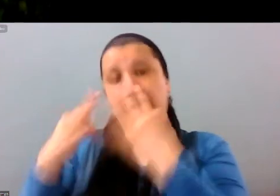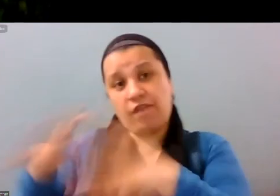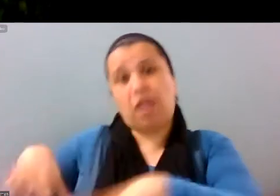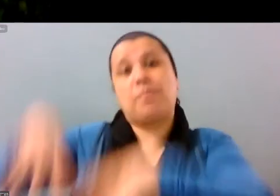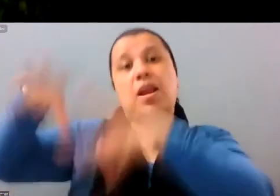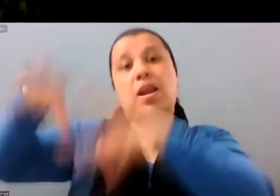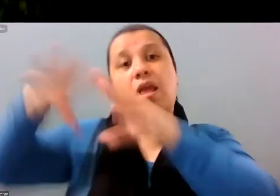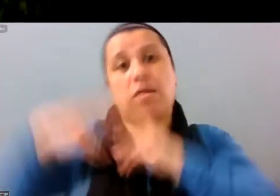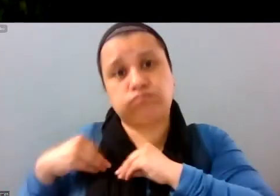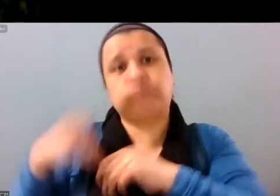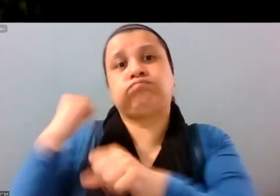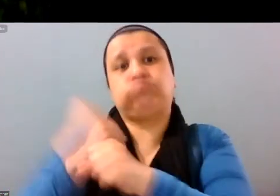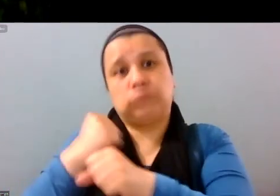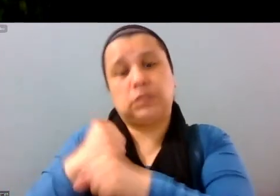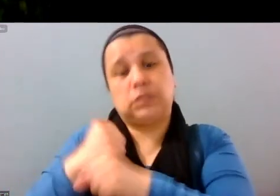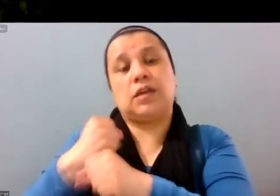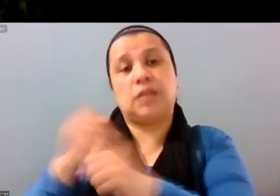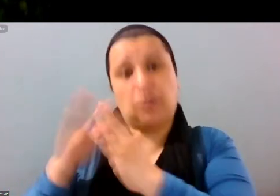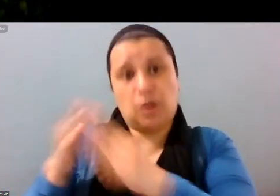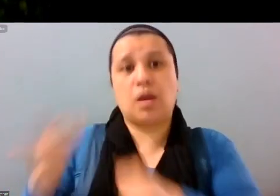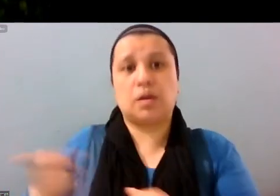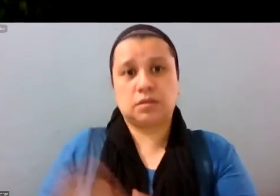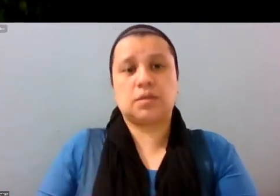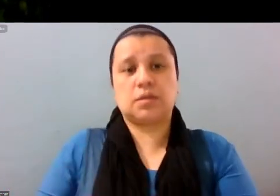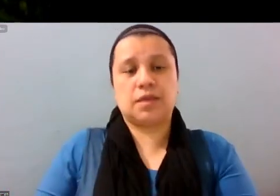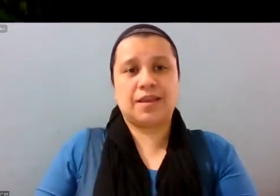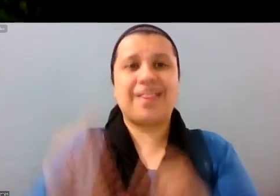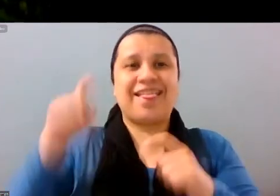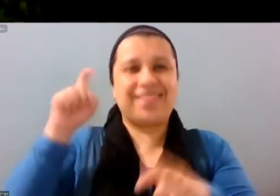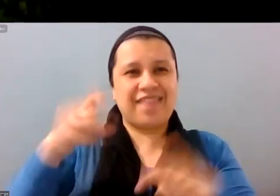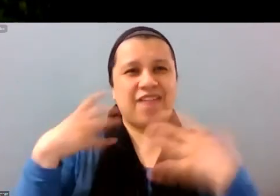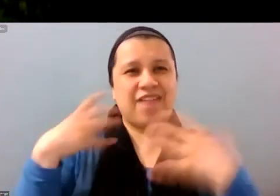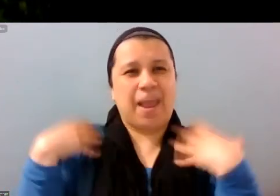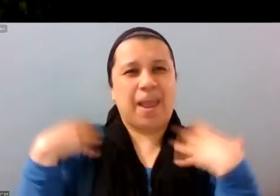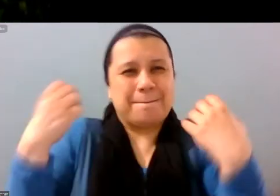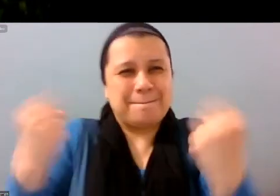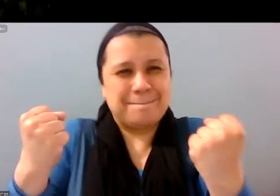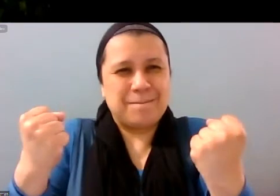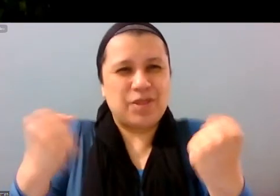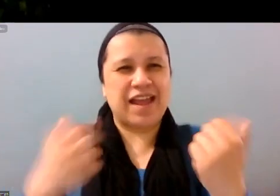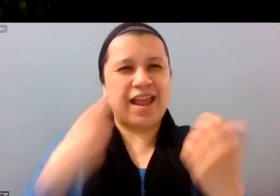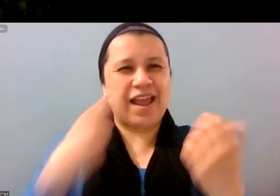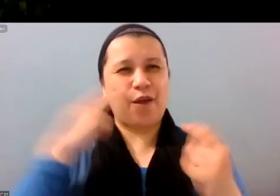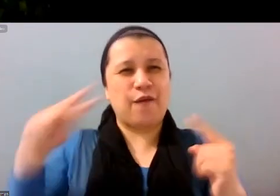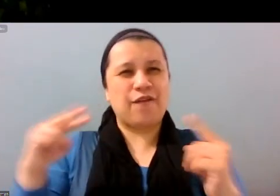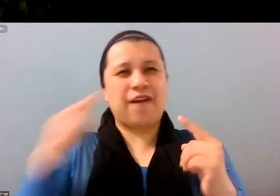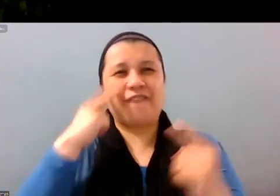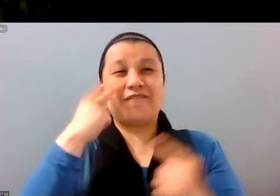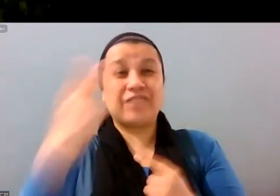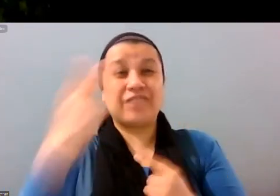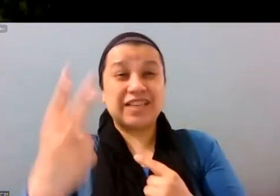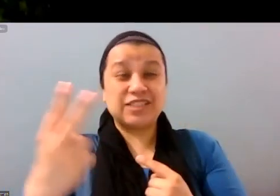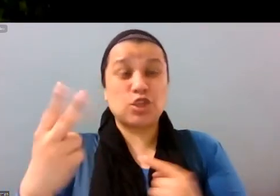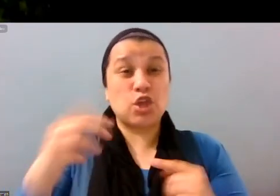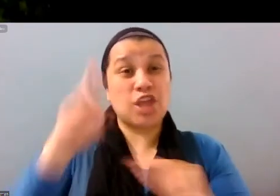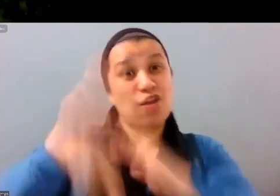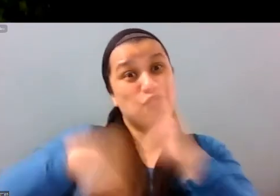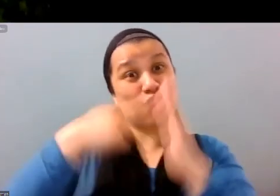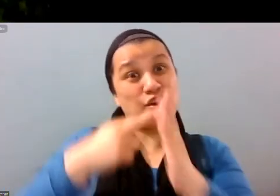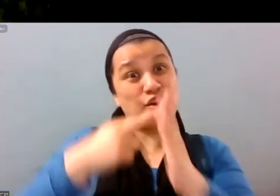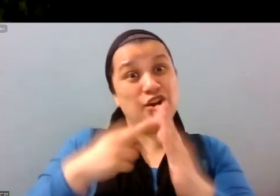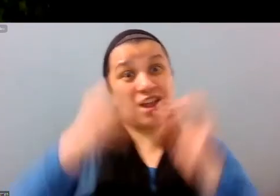hogares creo que eso empodera nuevamente la visión que teníamos de la importancia de la educación y el rol del educador y